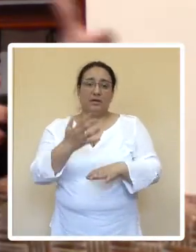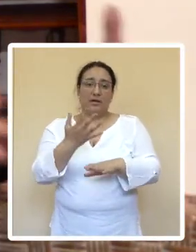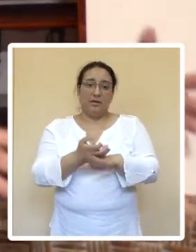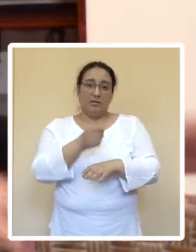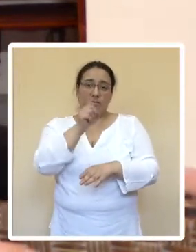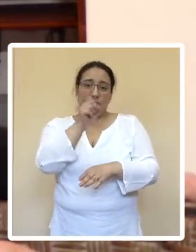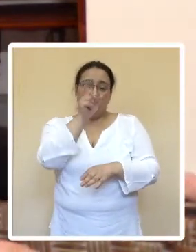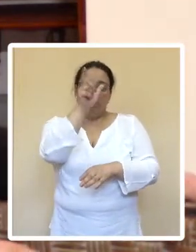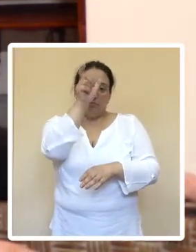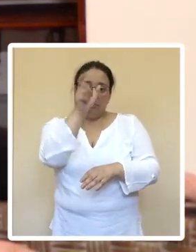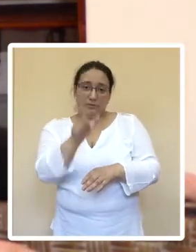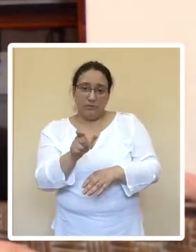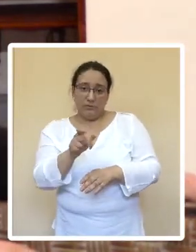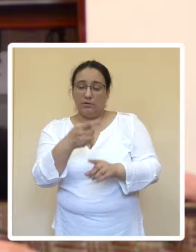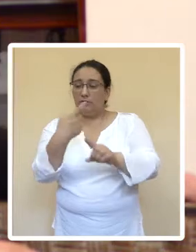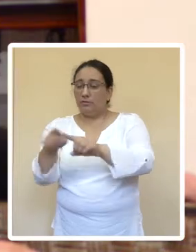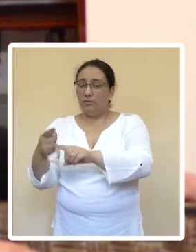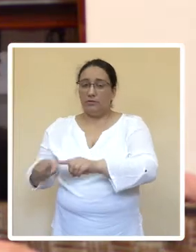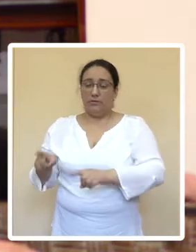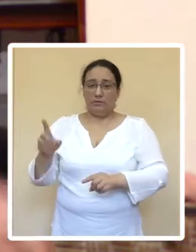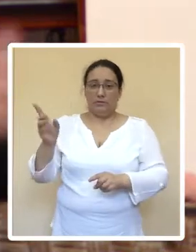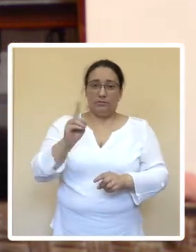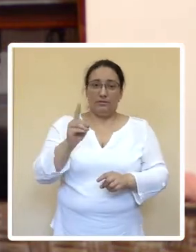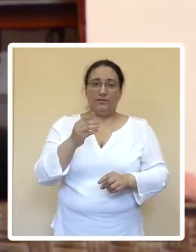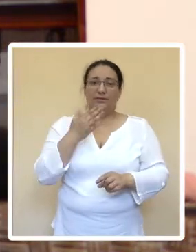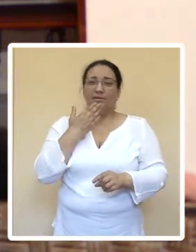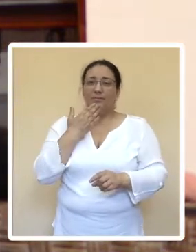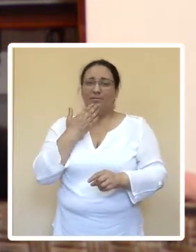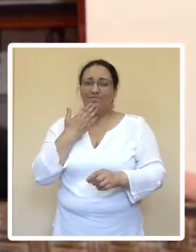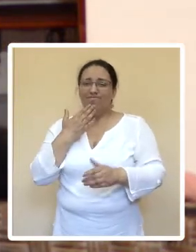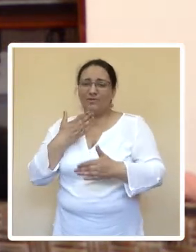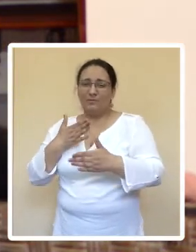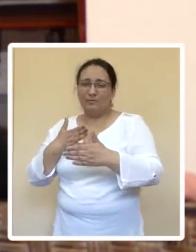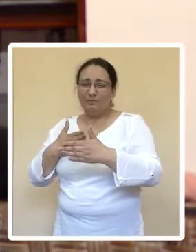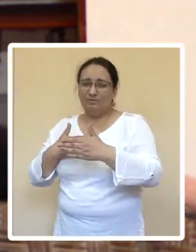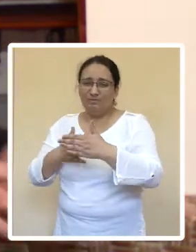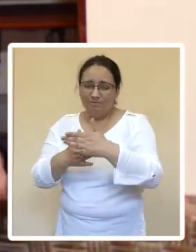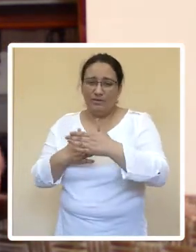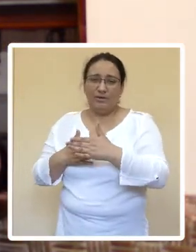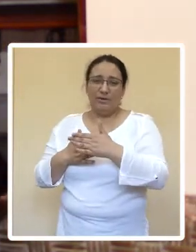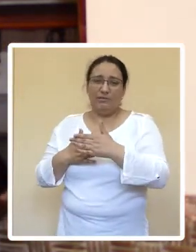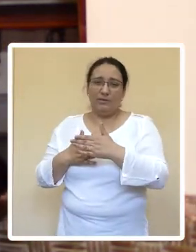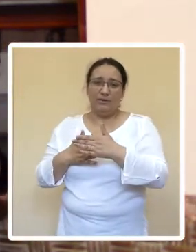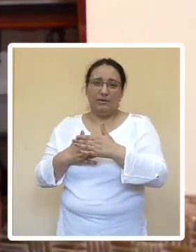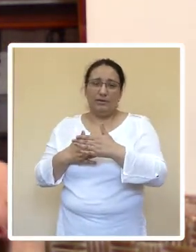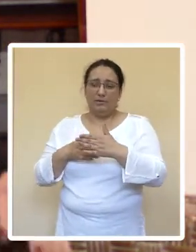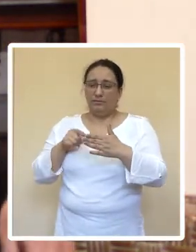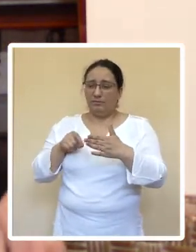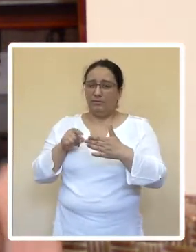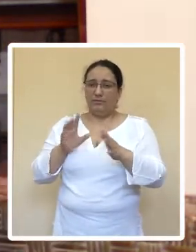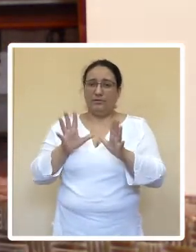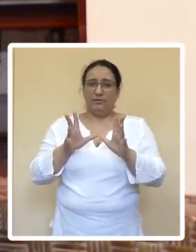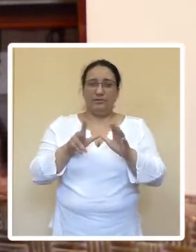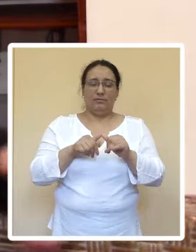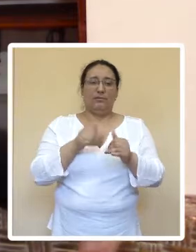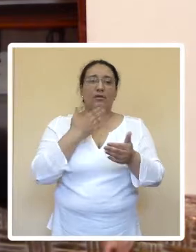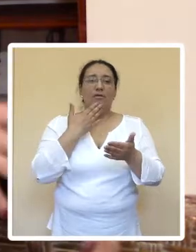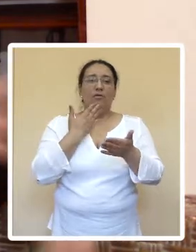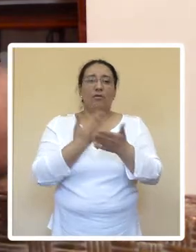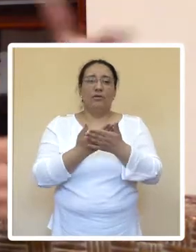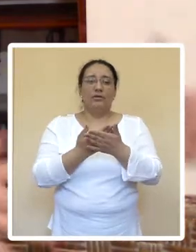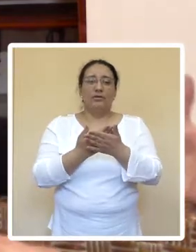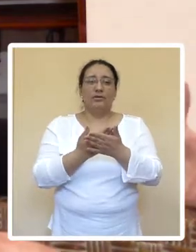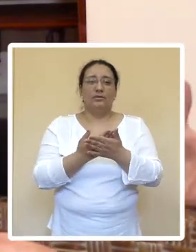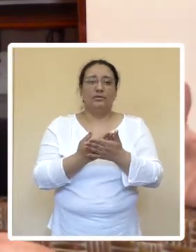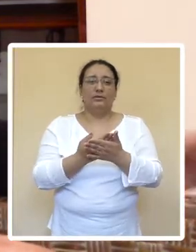diferentes discapacidades, también lo limita como familia, de qué manera cuando se vayan a enfrentar a